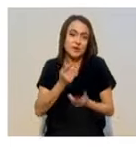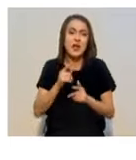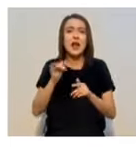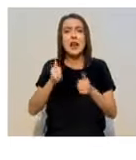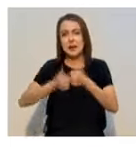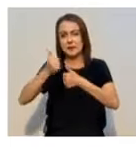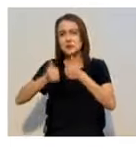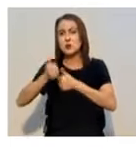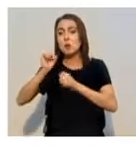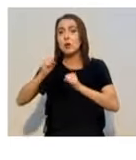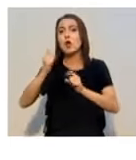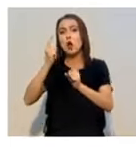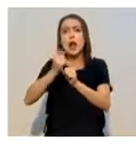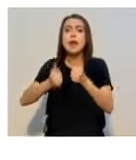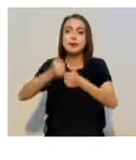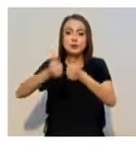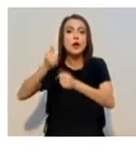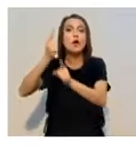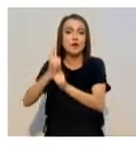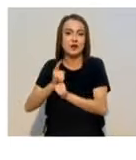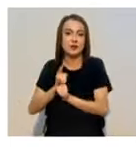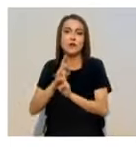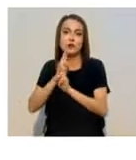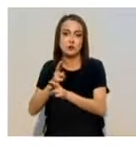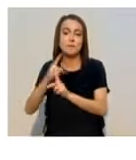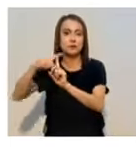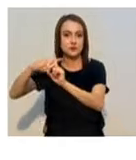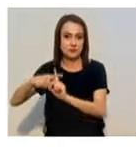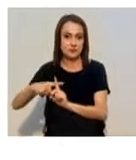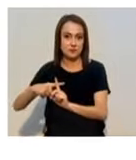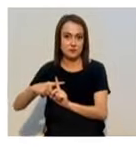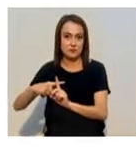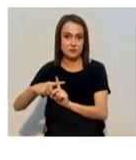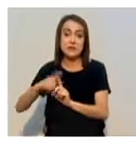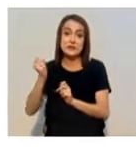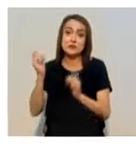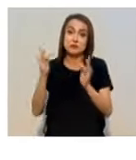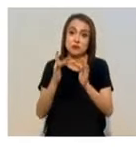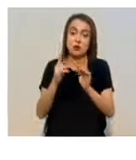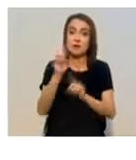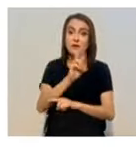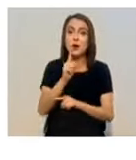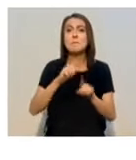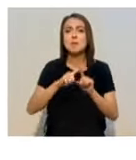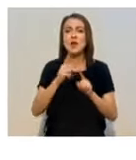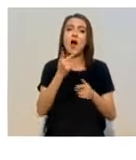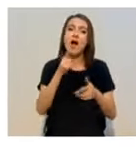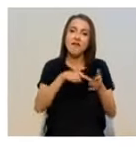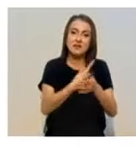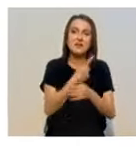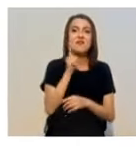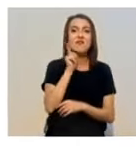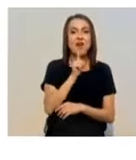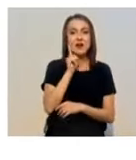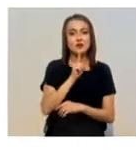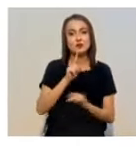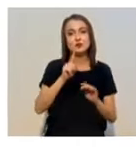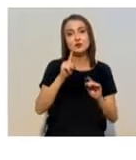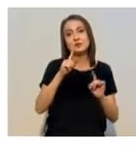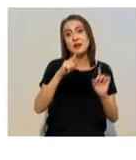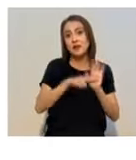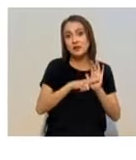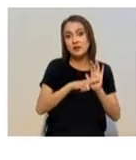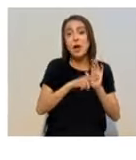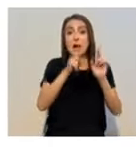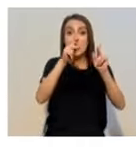dar correctamente, o sea, estuvieron expuestos al virus, va a dar positivo. Y también pueden haber falsos negativos, o sea, personas